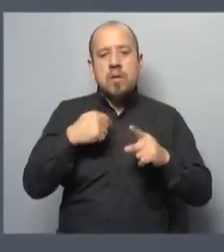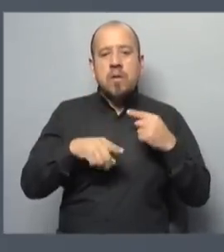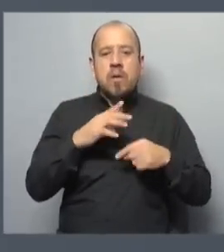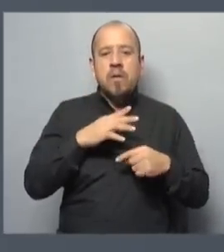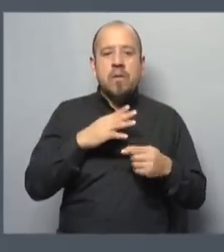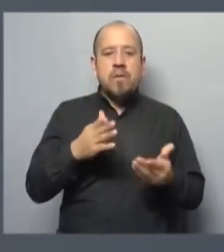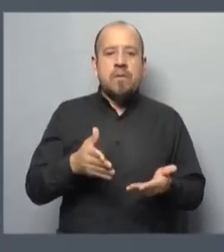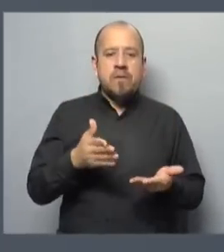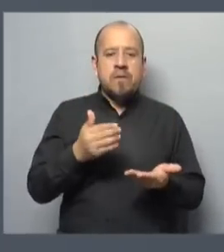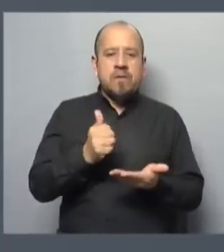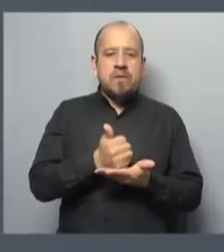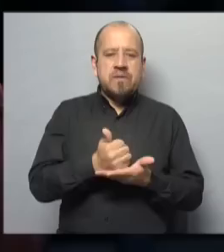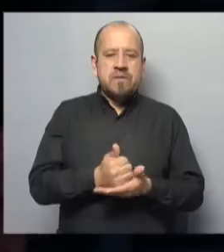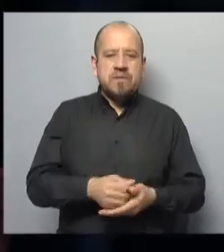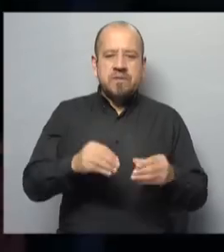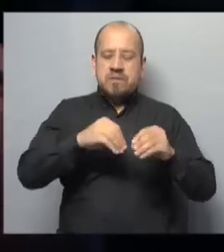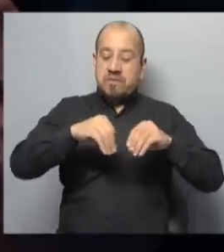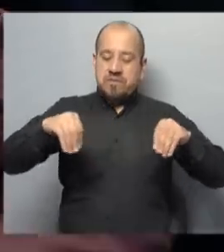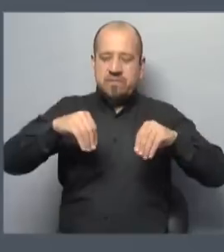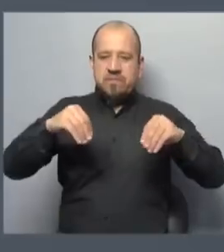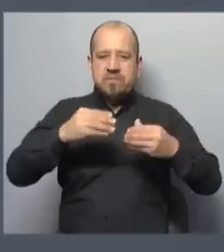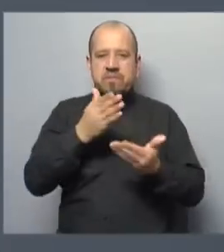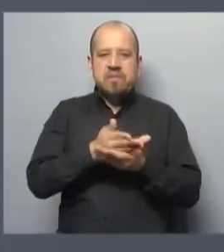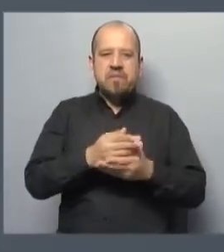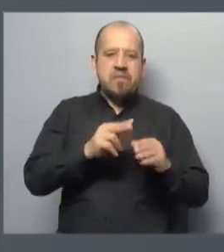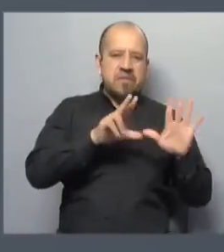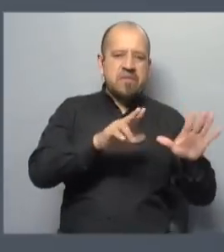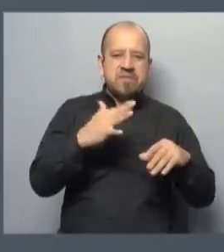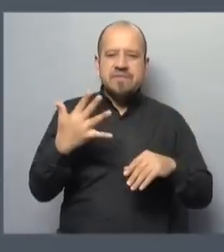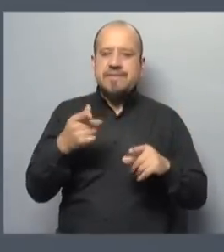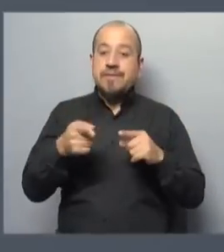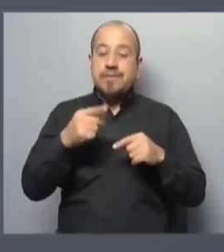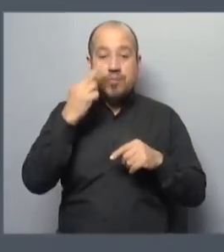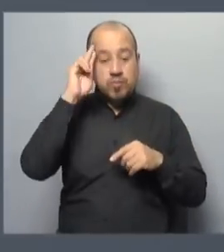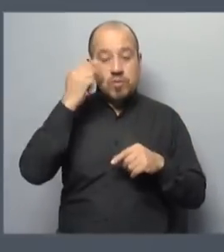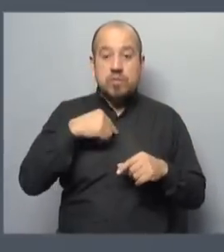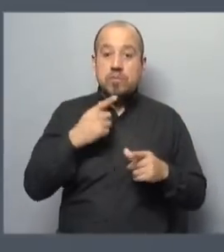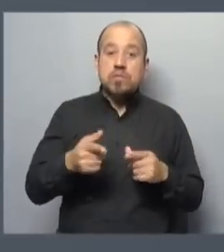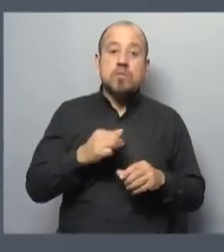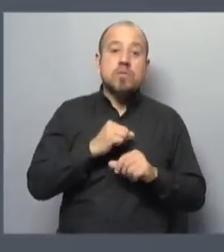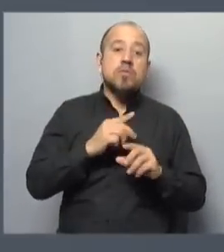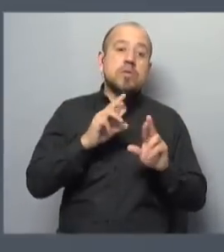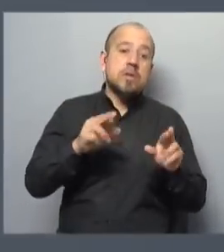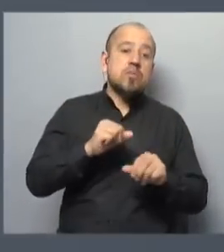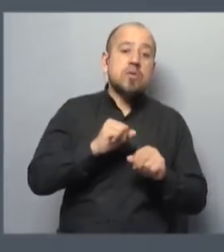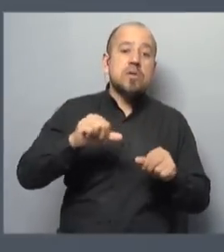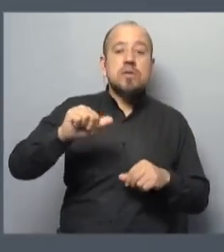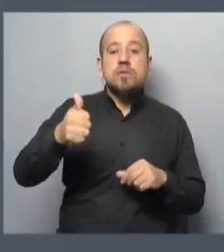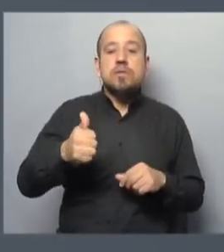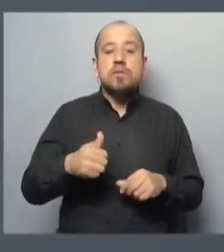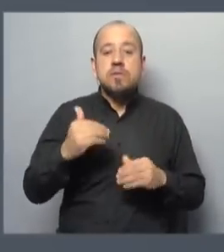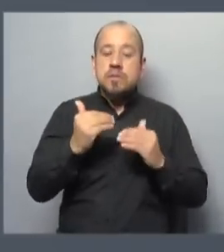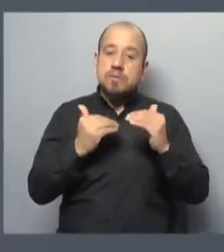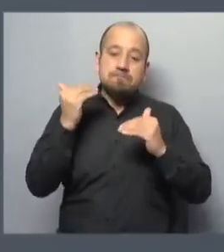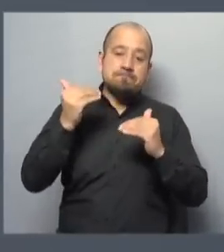campo uruguay que se puede armar me encanta pero eso y ojalá va a pasar la fase de grupo y bueno llegar lo más alto